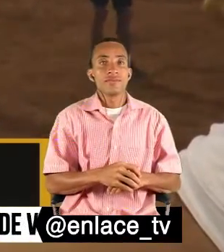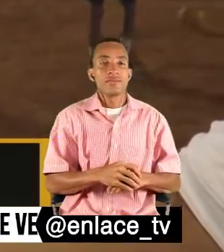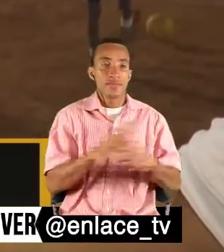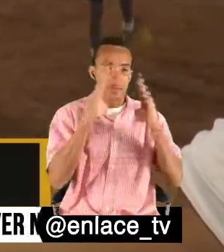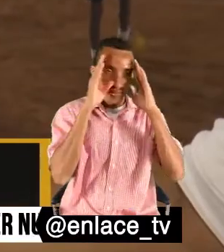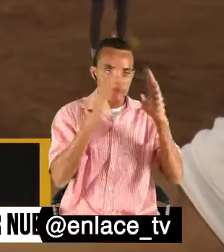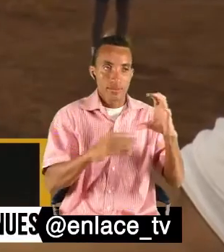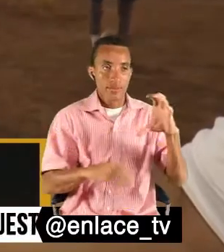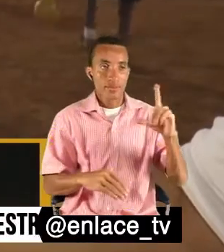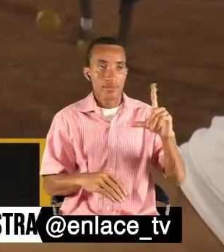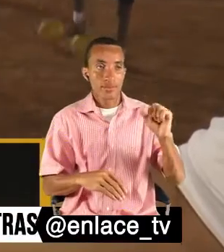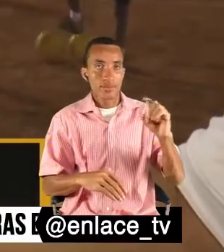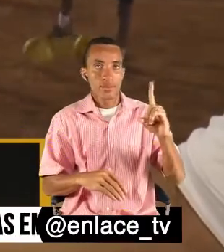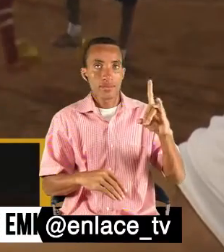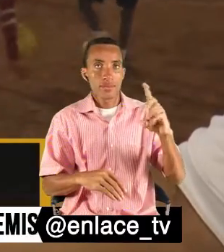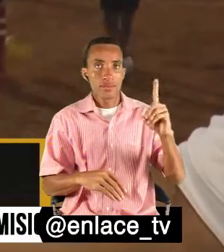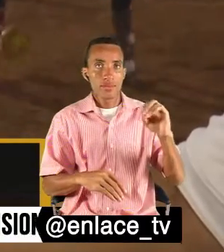Bravo